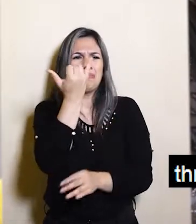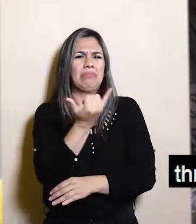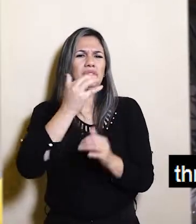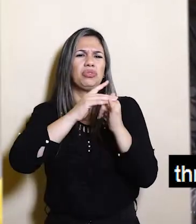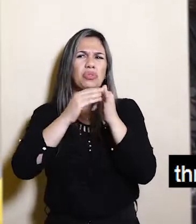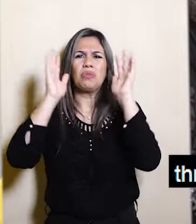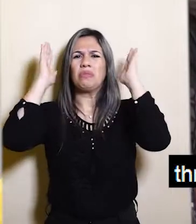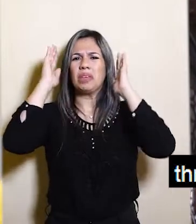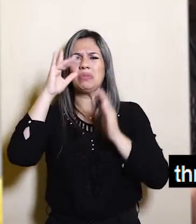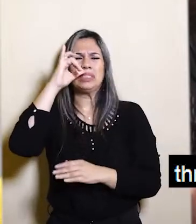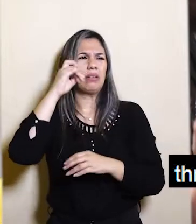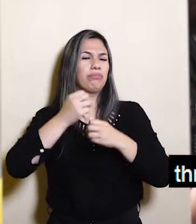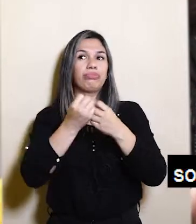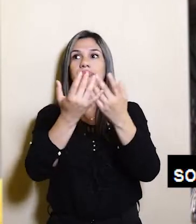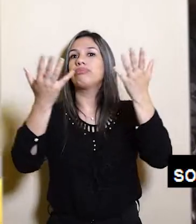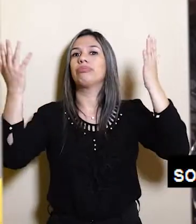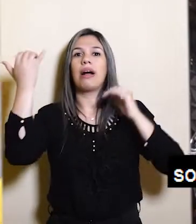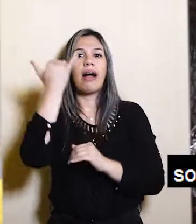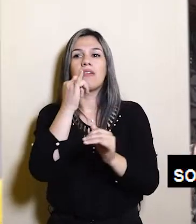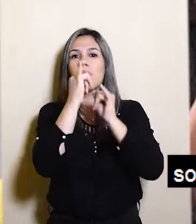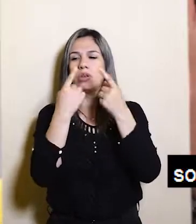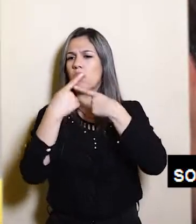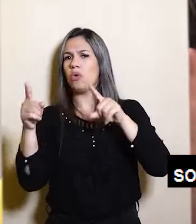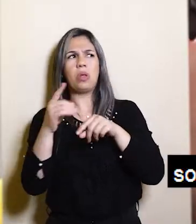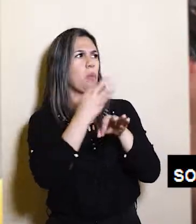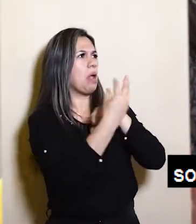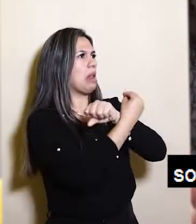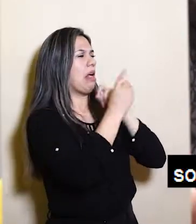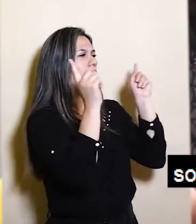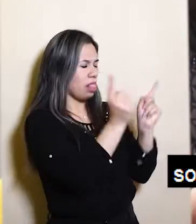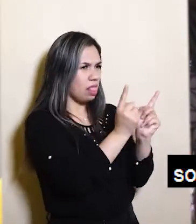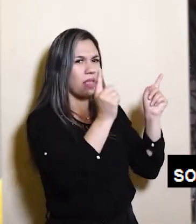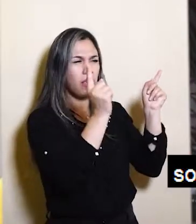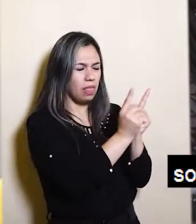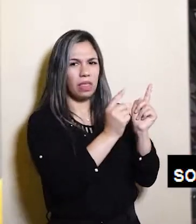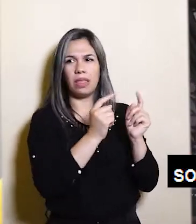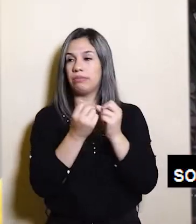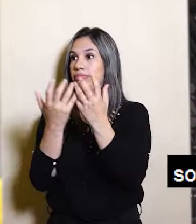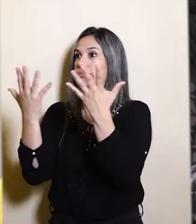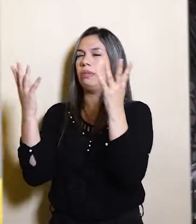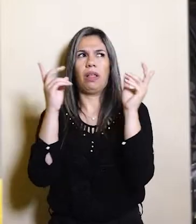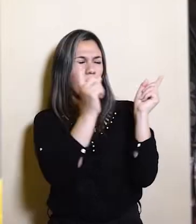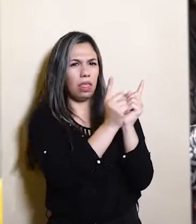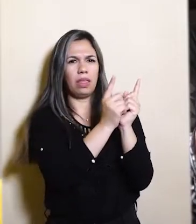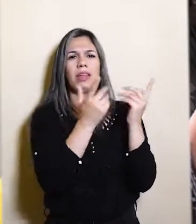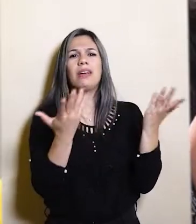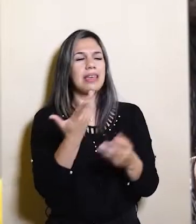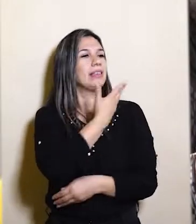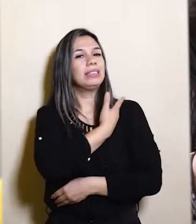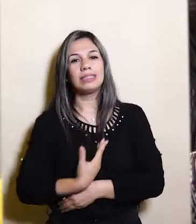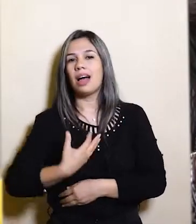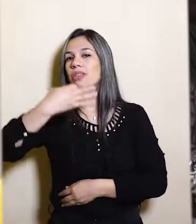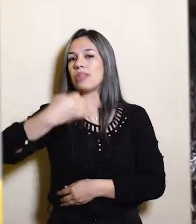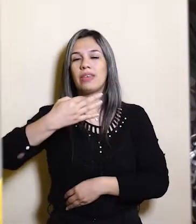nuevos canales que muchas veces desinforman. Entonces es importante que el Estado asuma su obligación y su responsabilidad de una